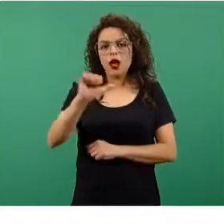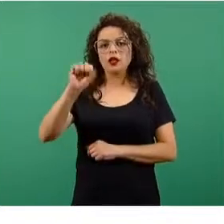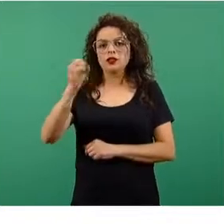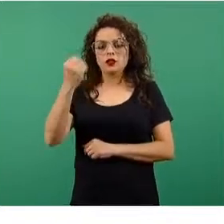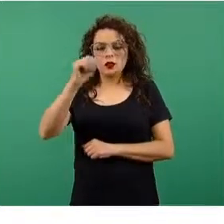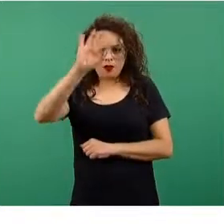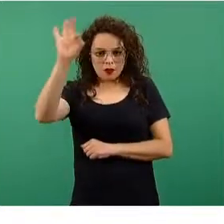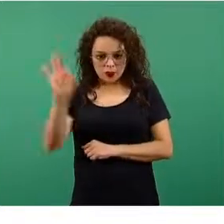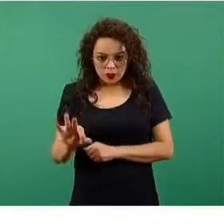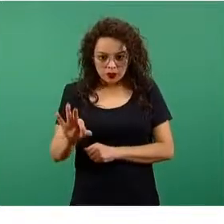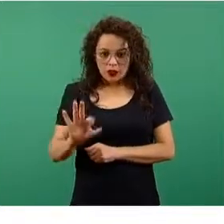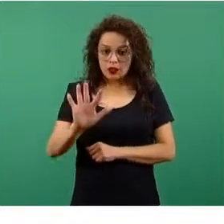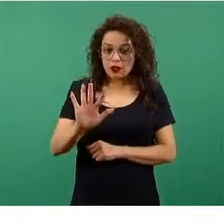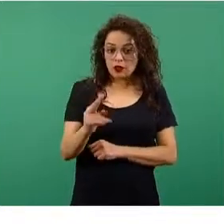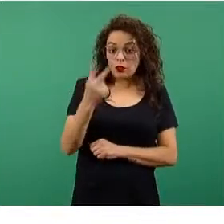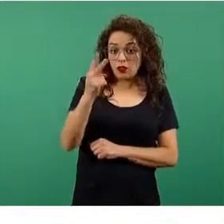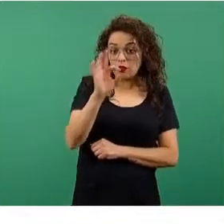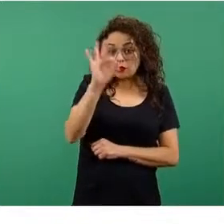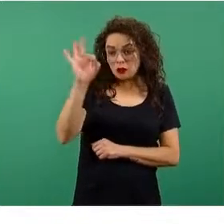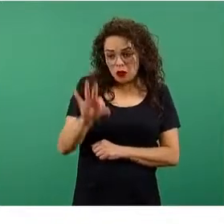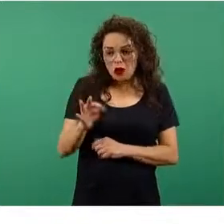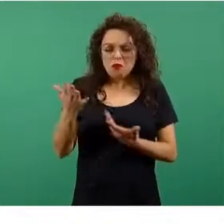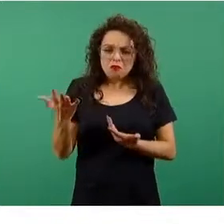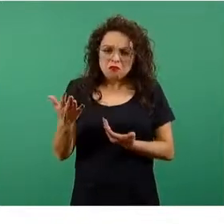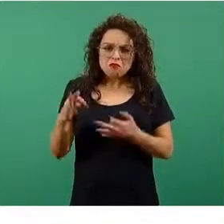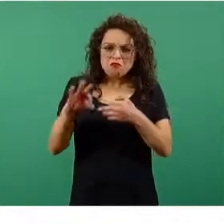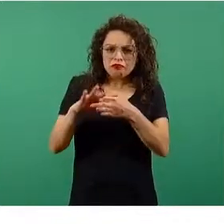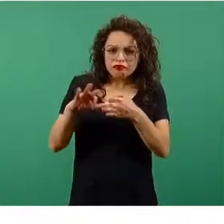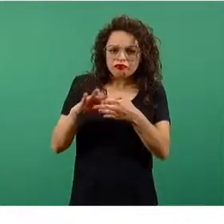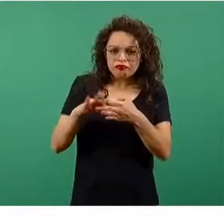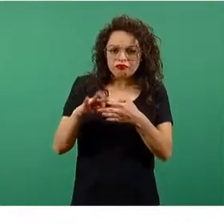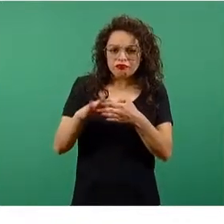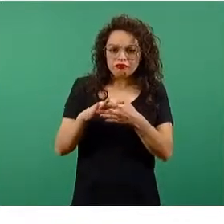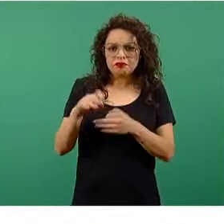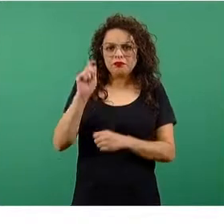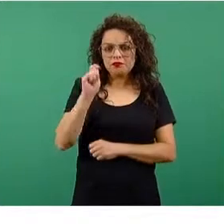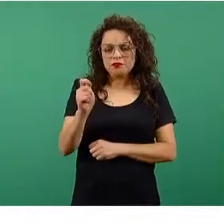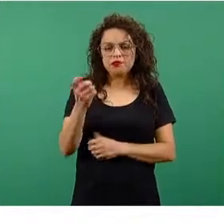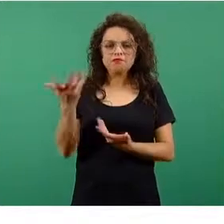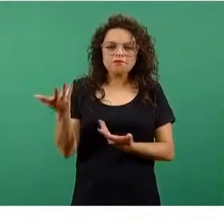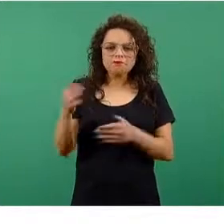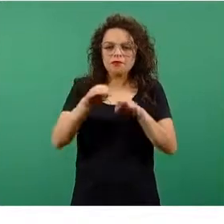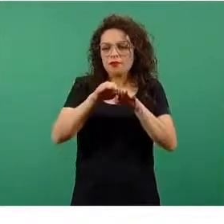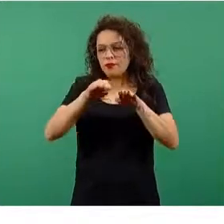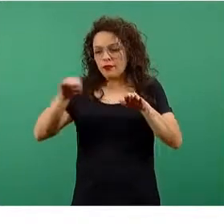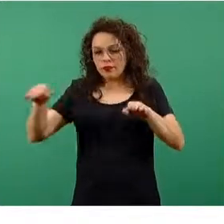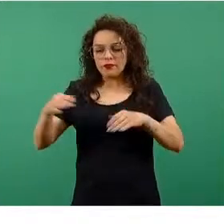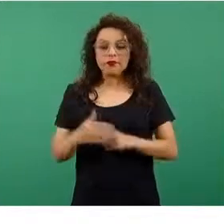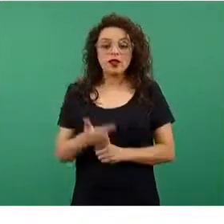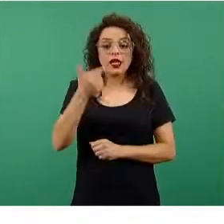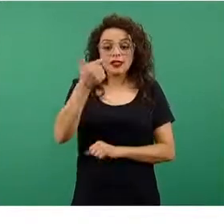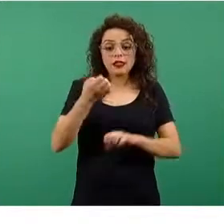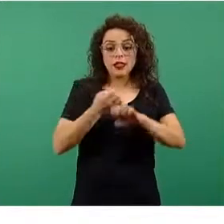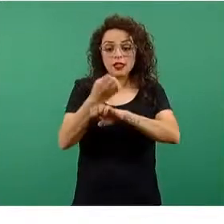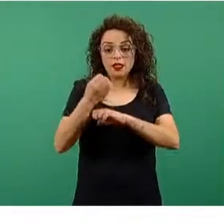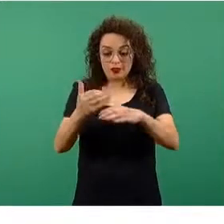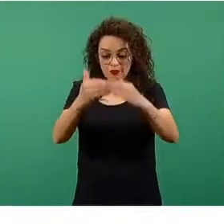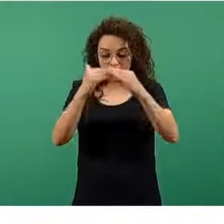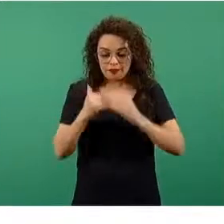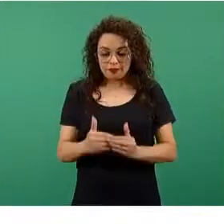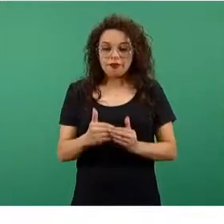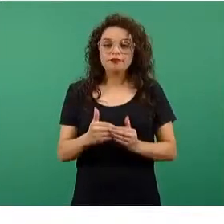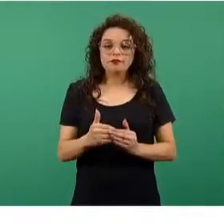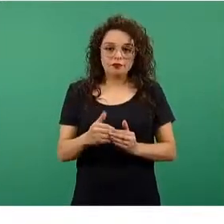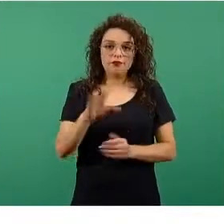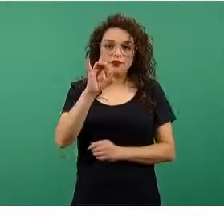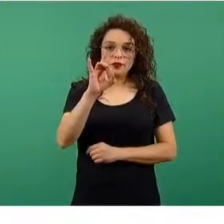un 52% realmente está pegado más bien al rango basal. Solo 7 entidades estarían entre un 30